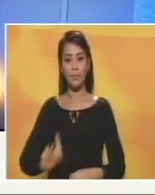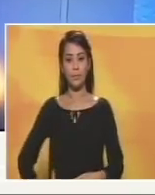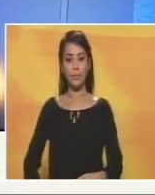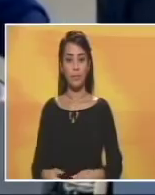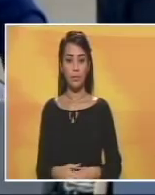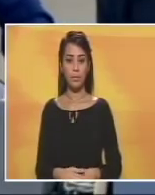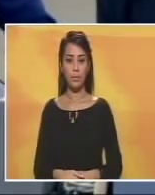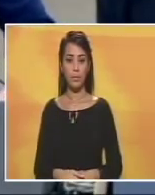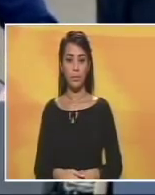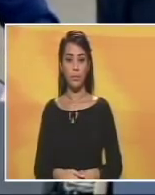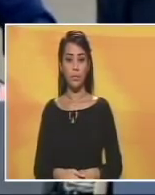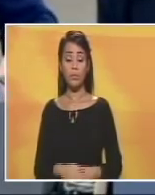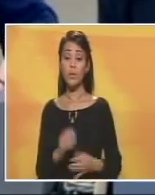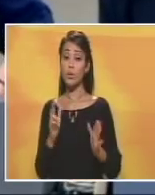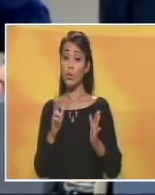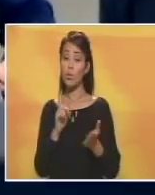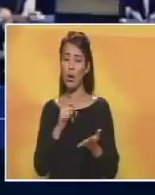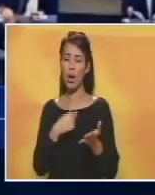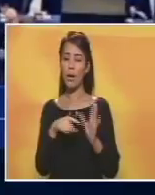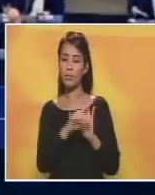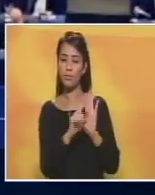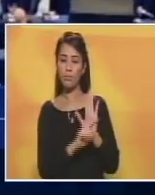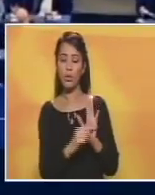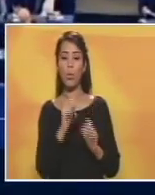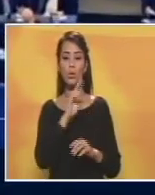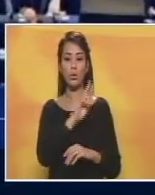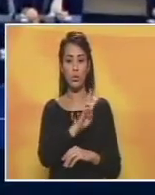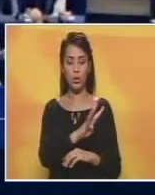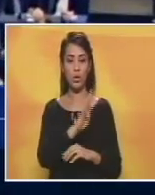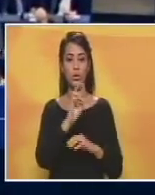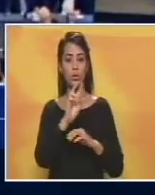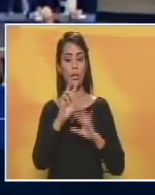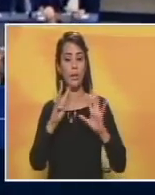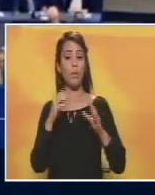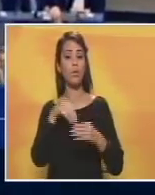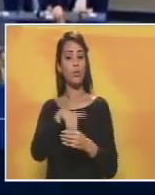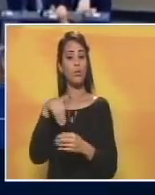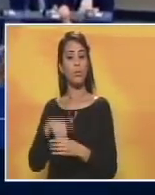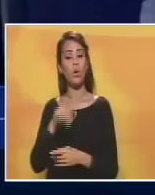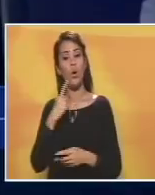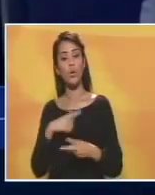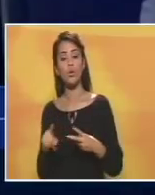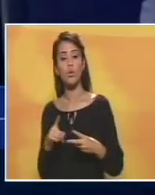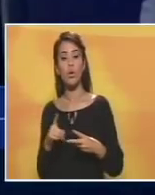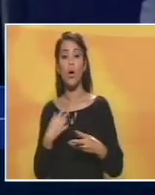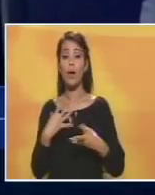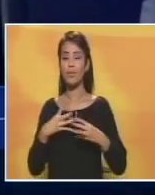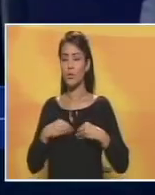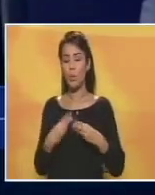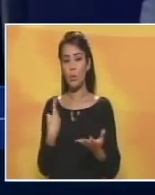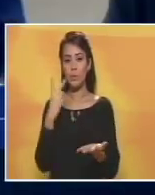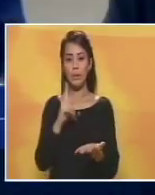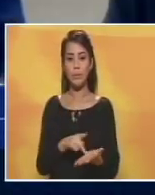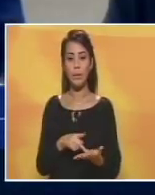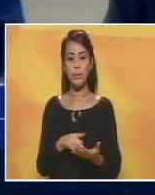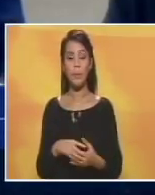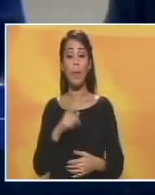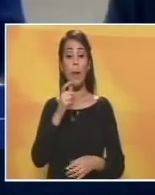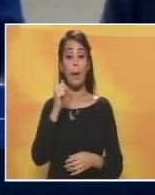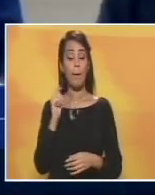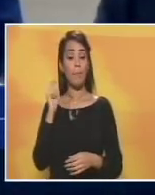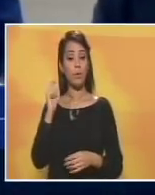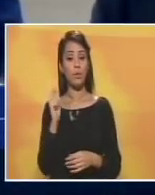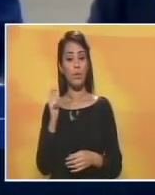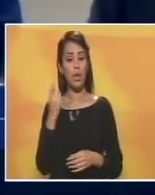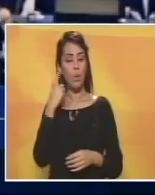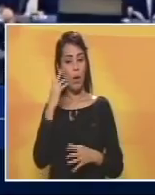presidencial. En una resolución aprobada con 480 votos a favor, 51 en contra y 70 abstenciones, los eurodiputados consideran